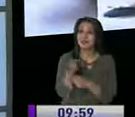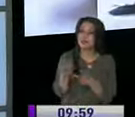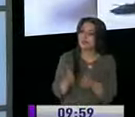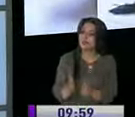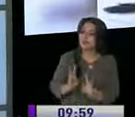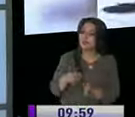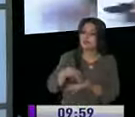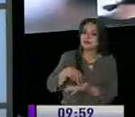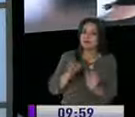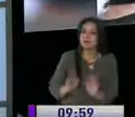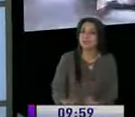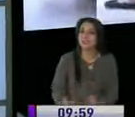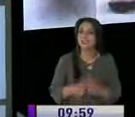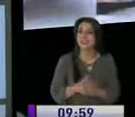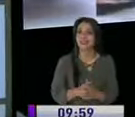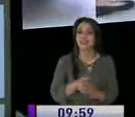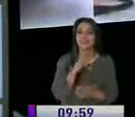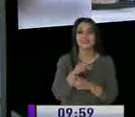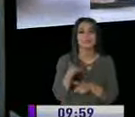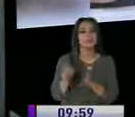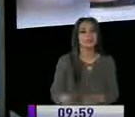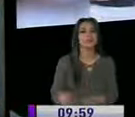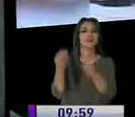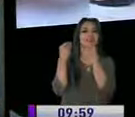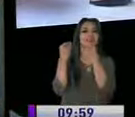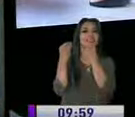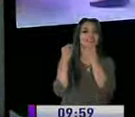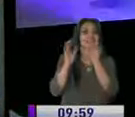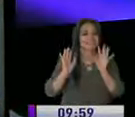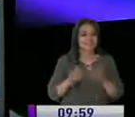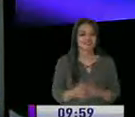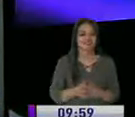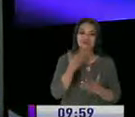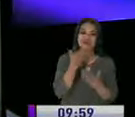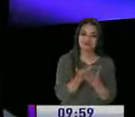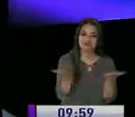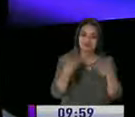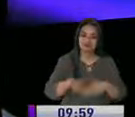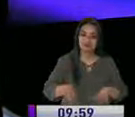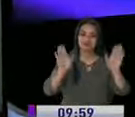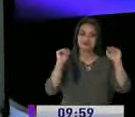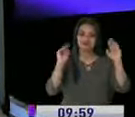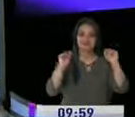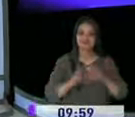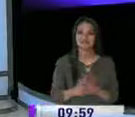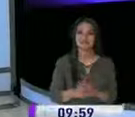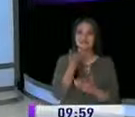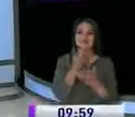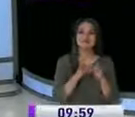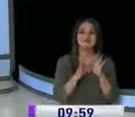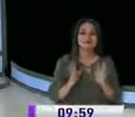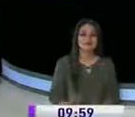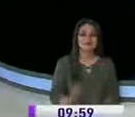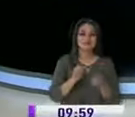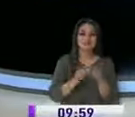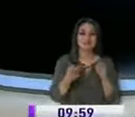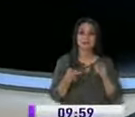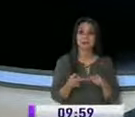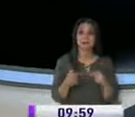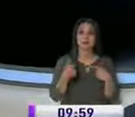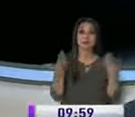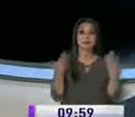caramba! Me tendrás que enseñar. Es tiempo de agradecerles, nos vamos. Vámonos, mi querido Robert. Así es, amigos televidentes. Nosotros